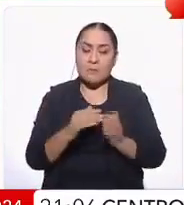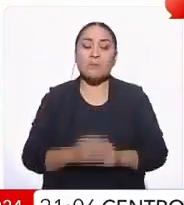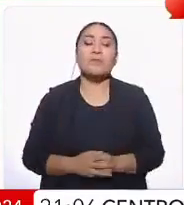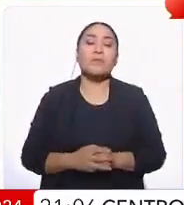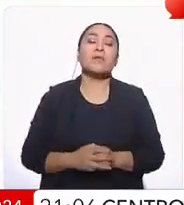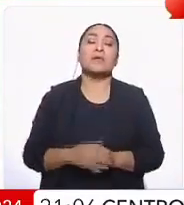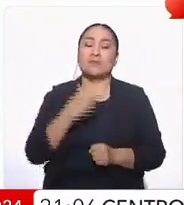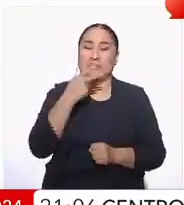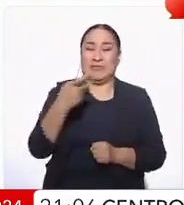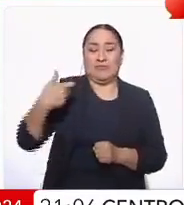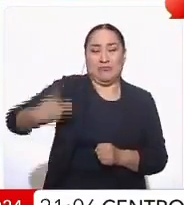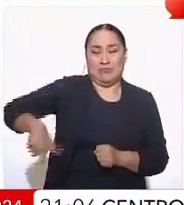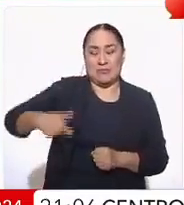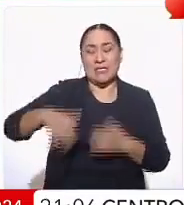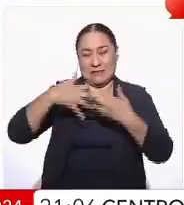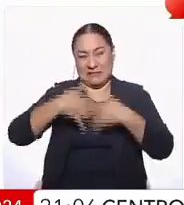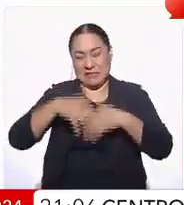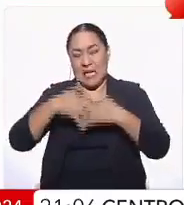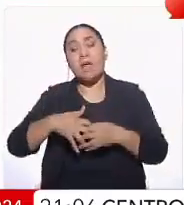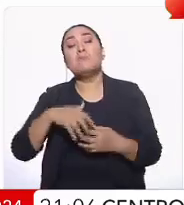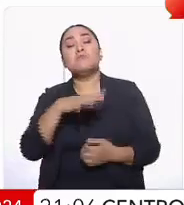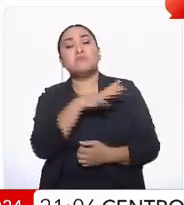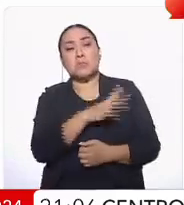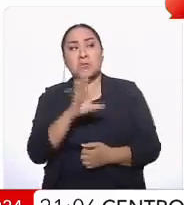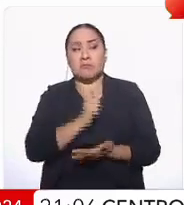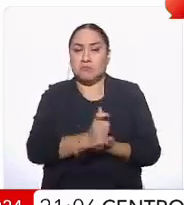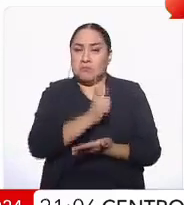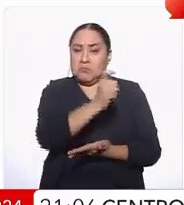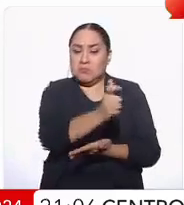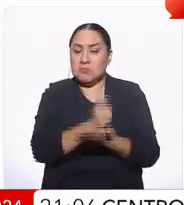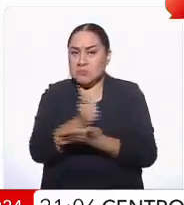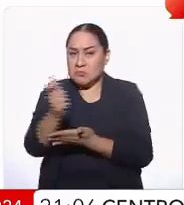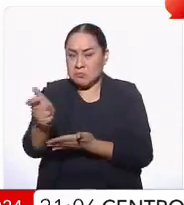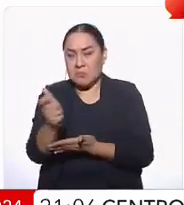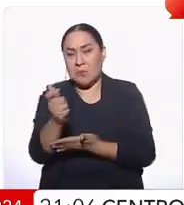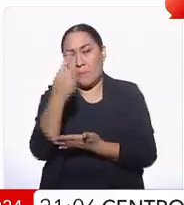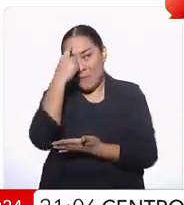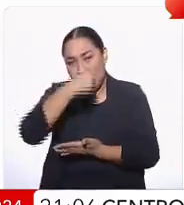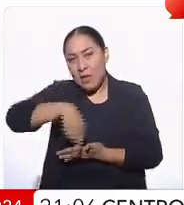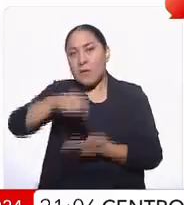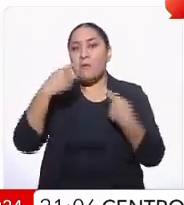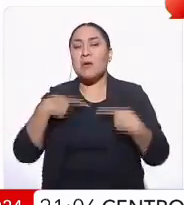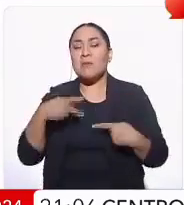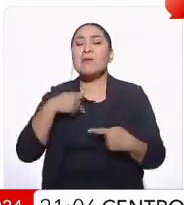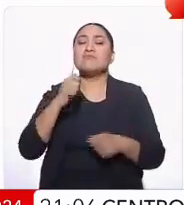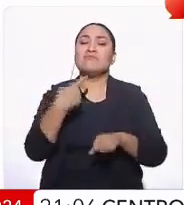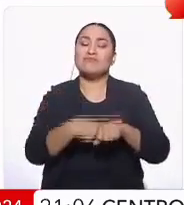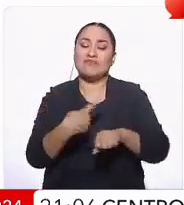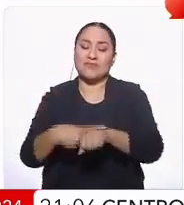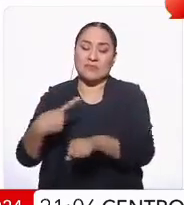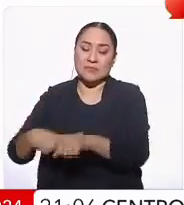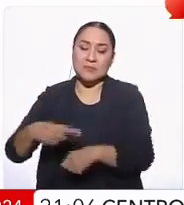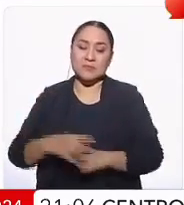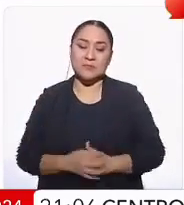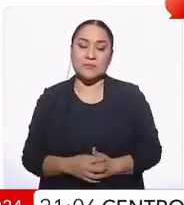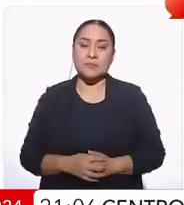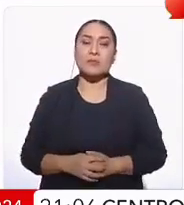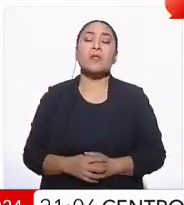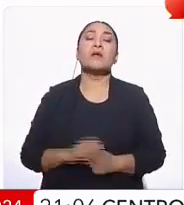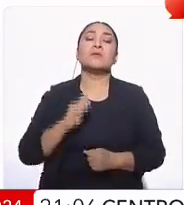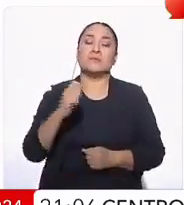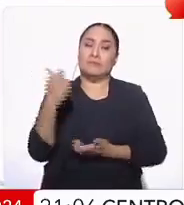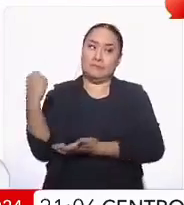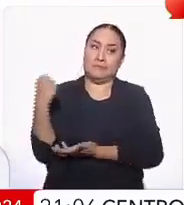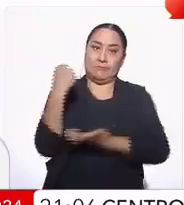jugarreta del magnate: incumplir el fideicomiso de la compensación a los afectados. El